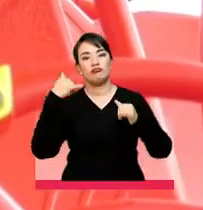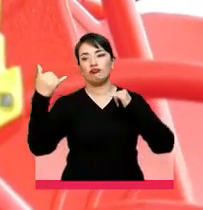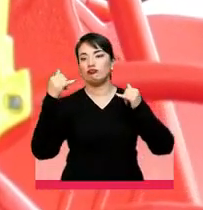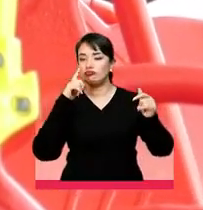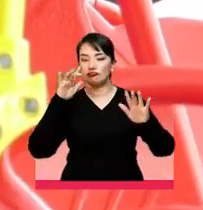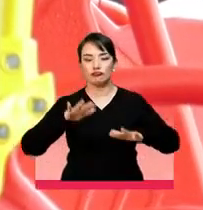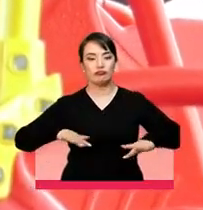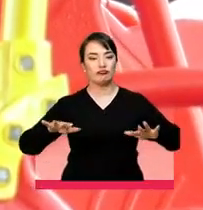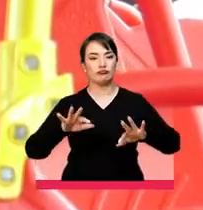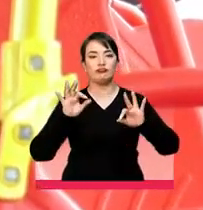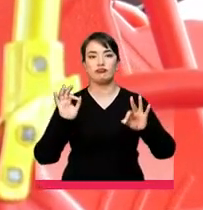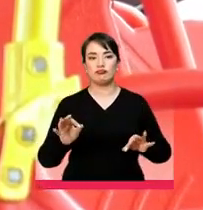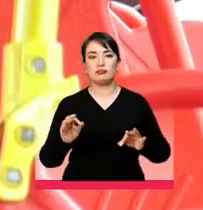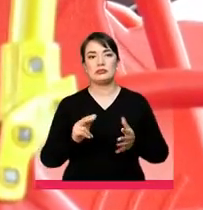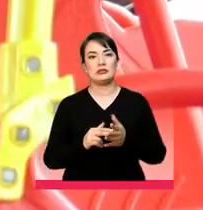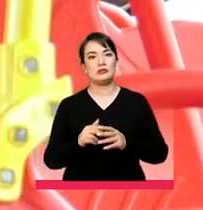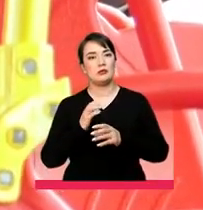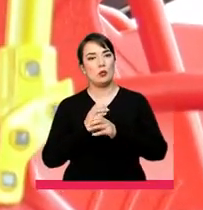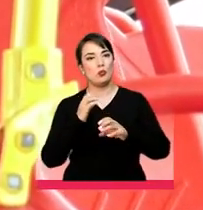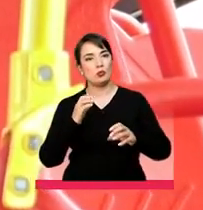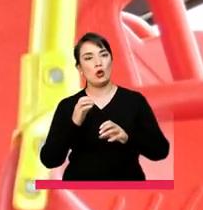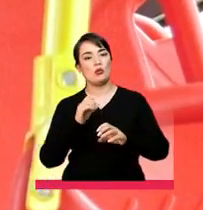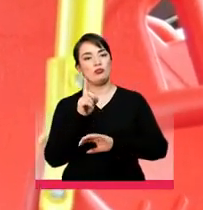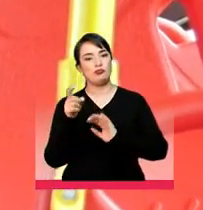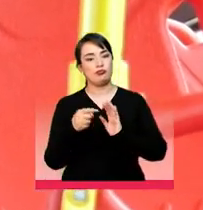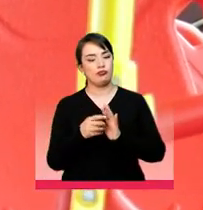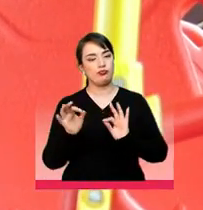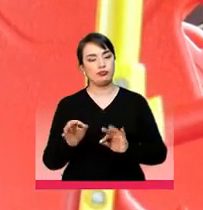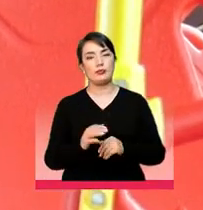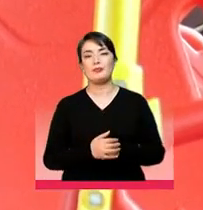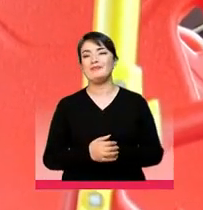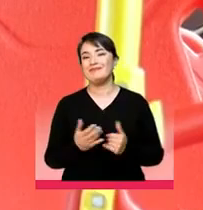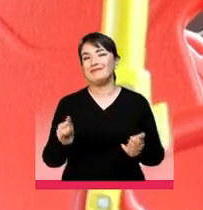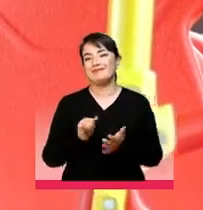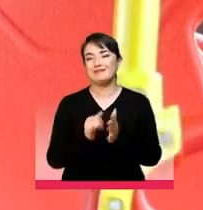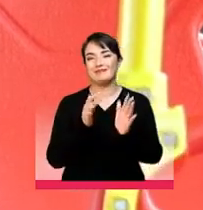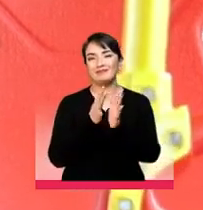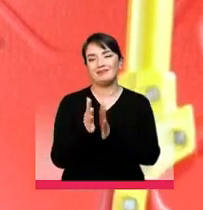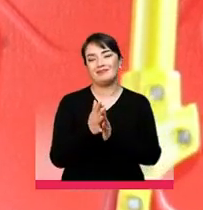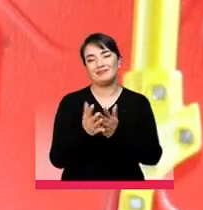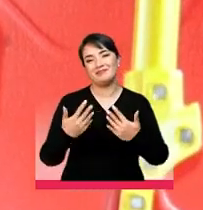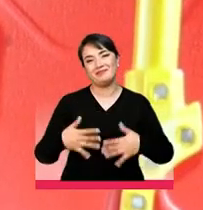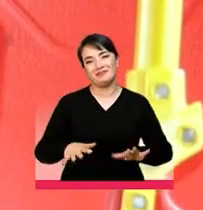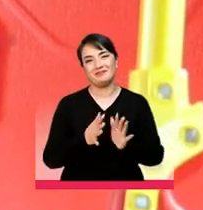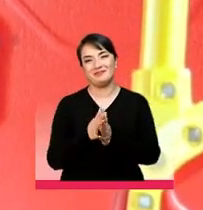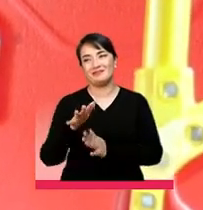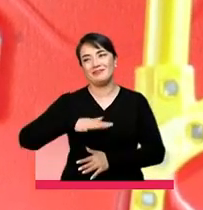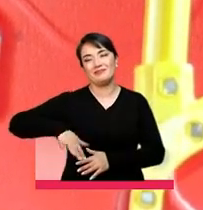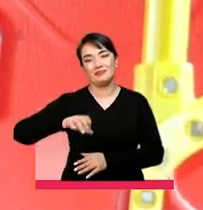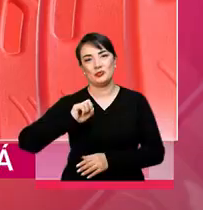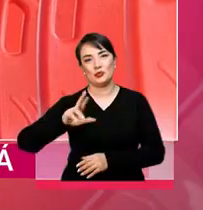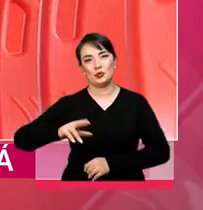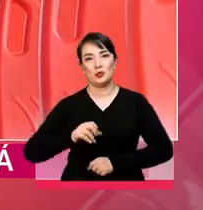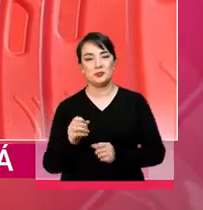puesta dentro de los buses en la parte de atrás. Por ahora es toda la información desde el sur de Bogotá. Yajaira, sigan ustedes con más información en el estudio.